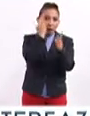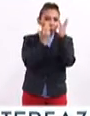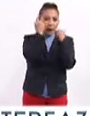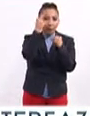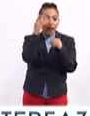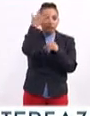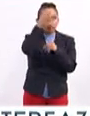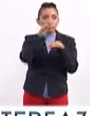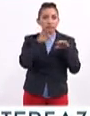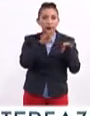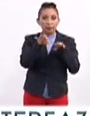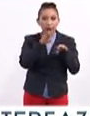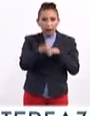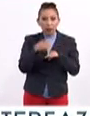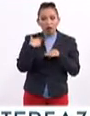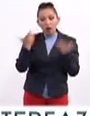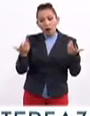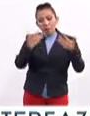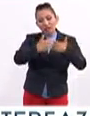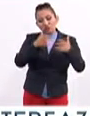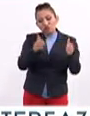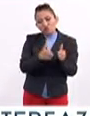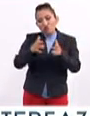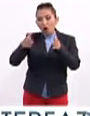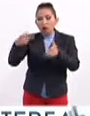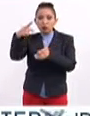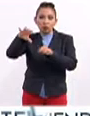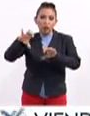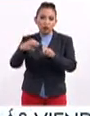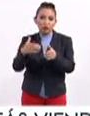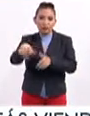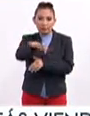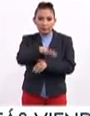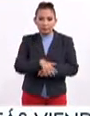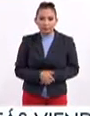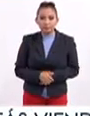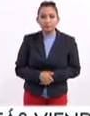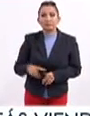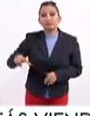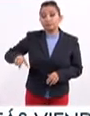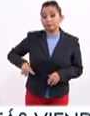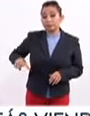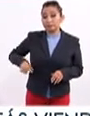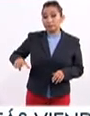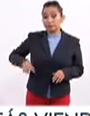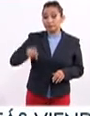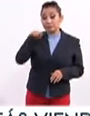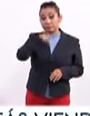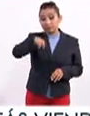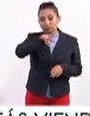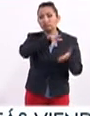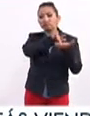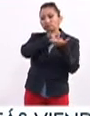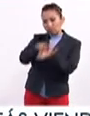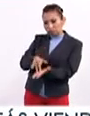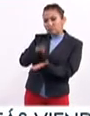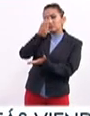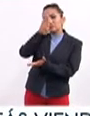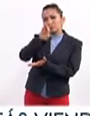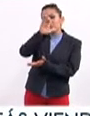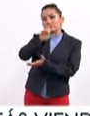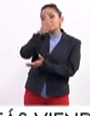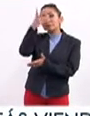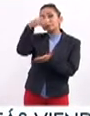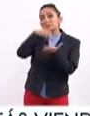capacitación para el trabajo, en pequeñas y grandes empresas de sus comunidades. El gobierno los va a apoyar con una beca